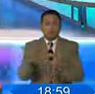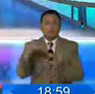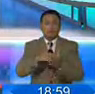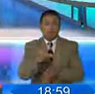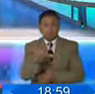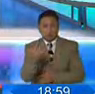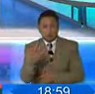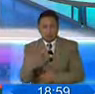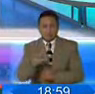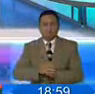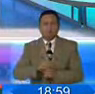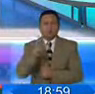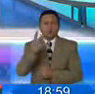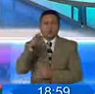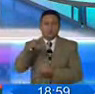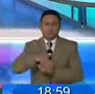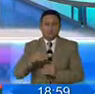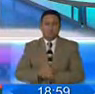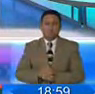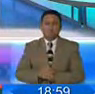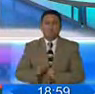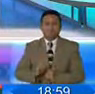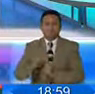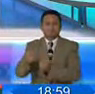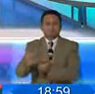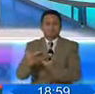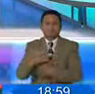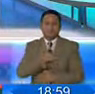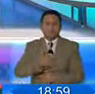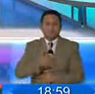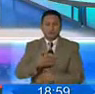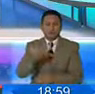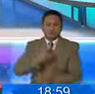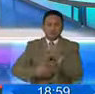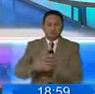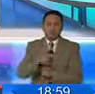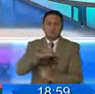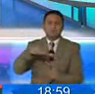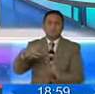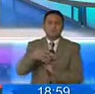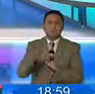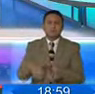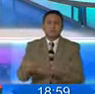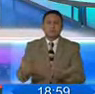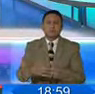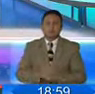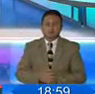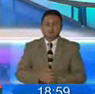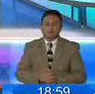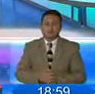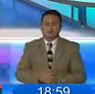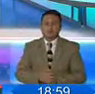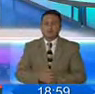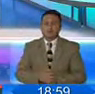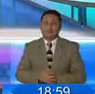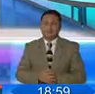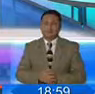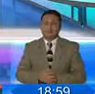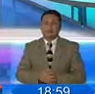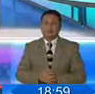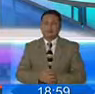la segunda vuelta electoral. Así es, adelante Adriana, cuéntanos cómo está el ambiente a esta hora. Te escuchamos.